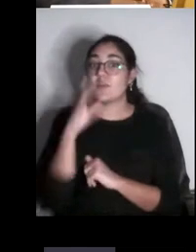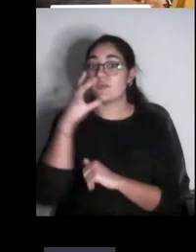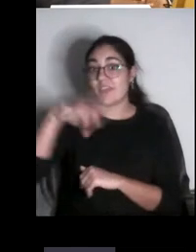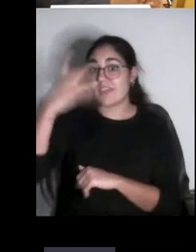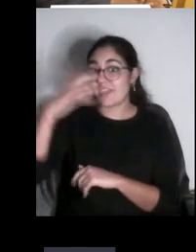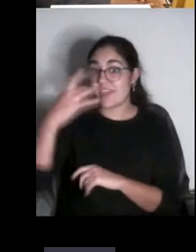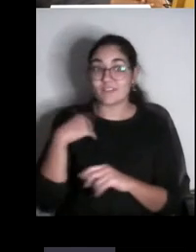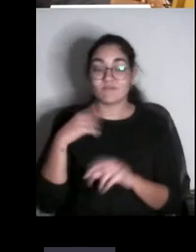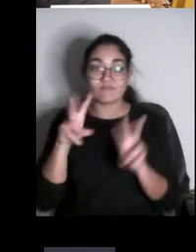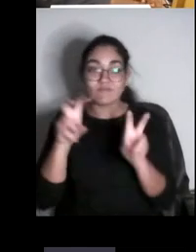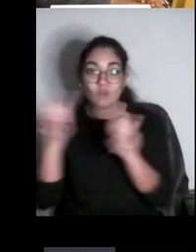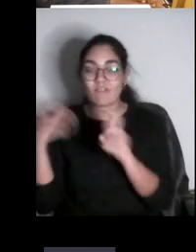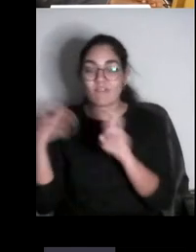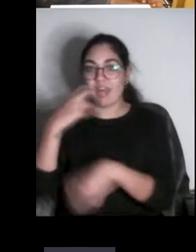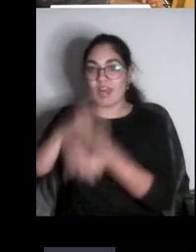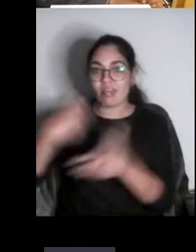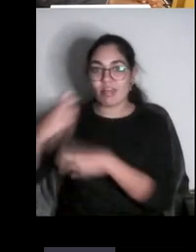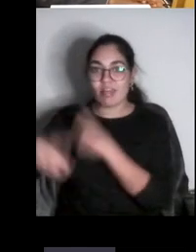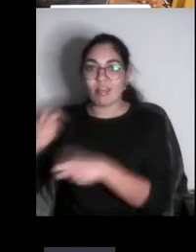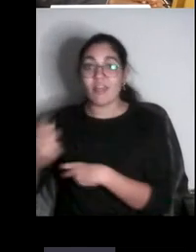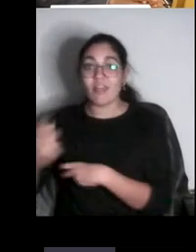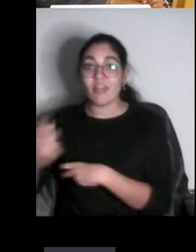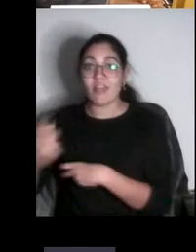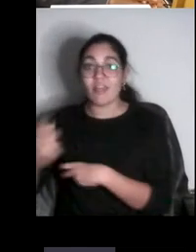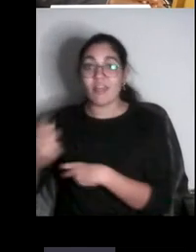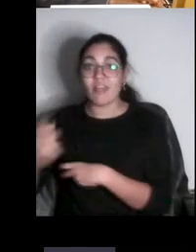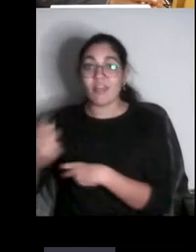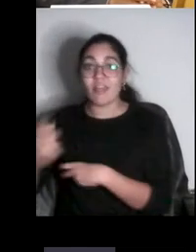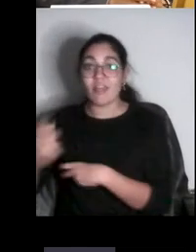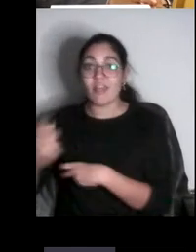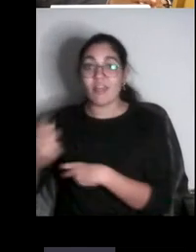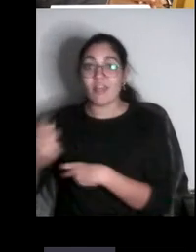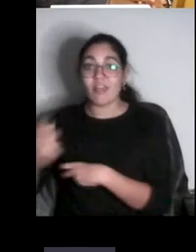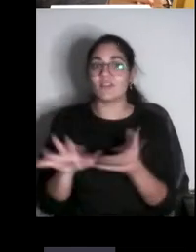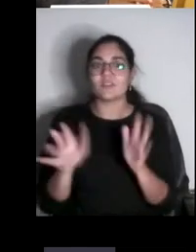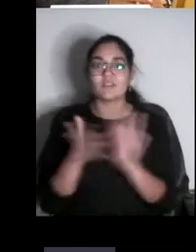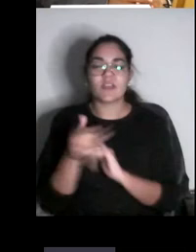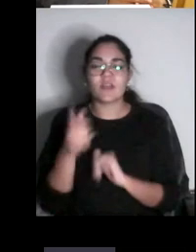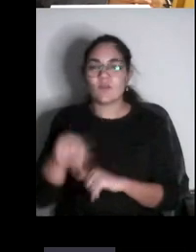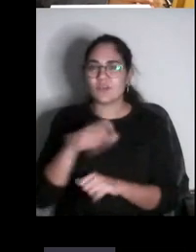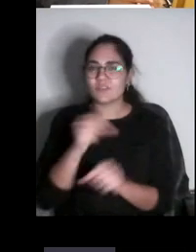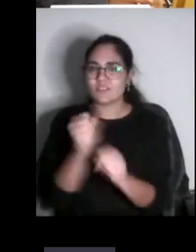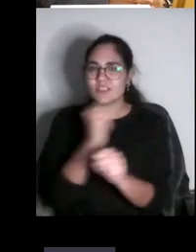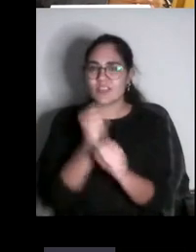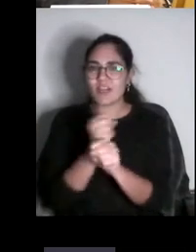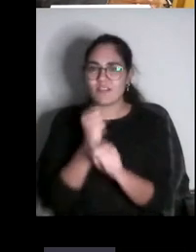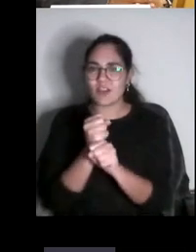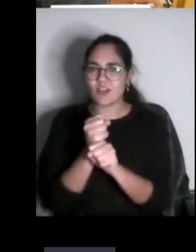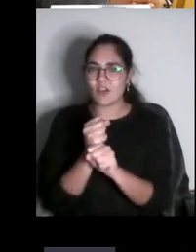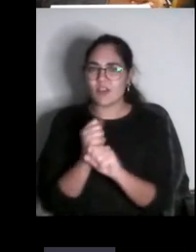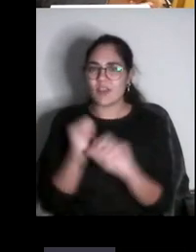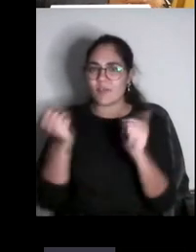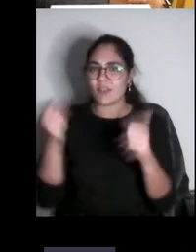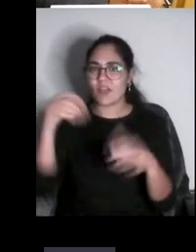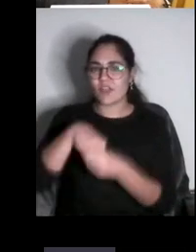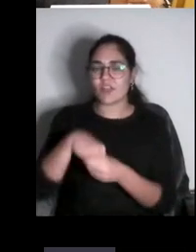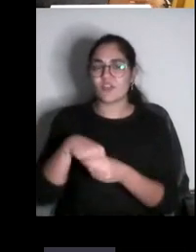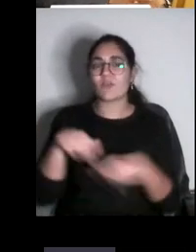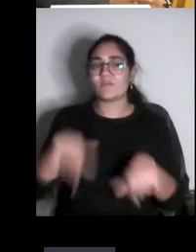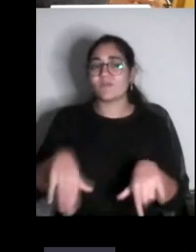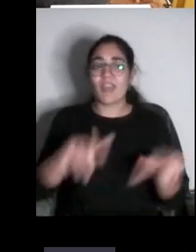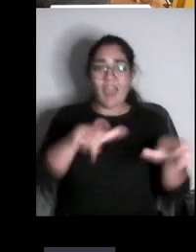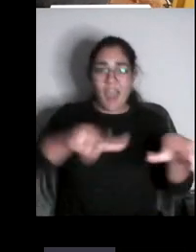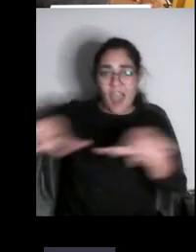esa entrega de los premios de innovación docente, esas iniciativas, ese trabajo que se desarrolla en las aulas de la Universidad Rey Juan